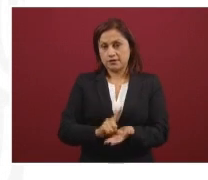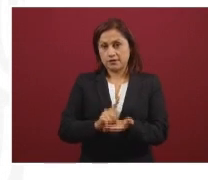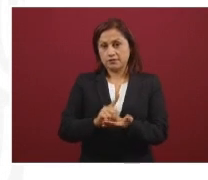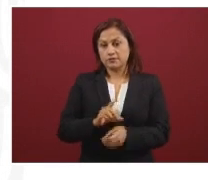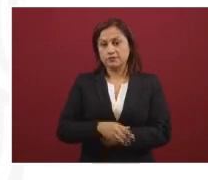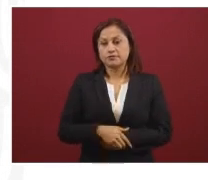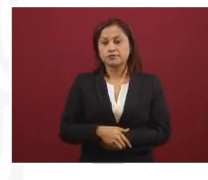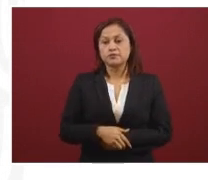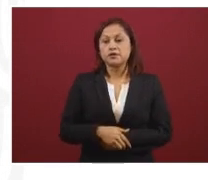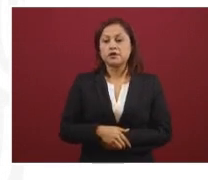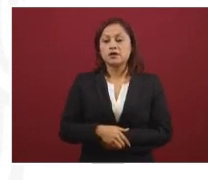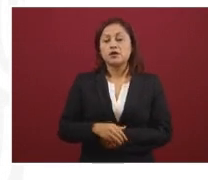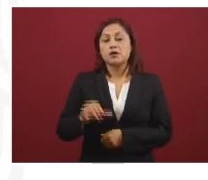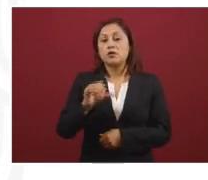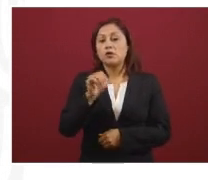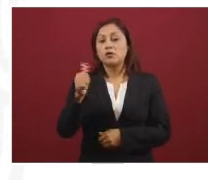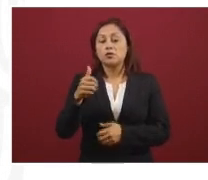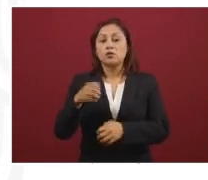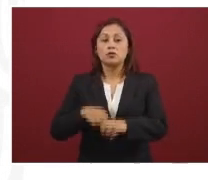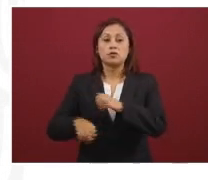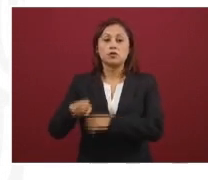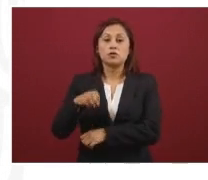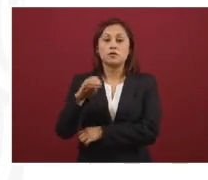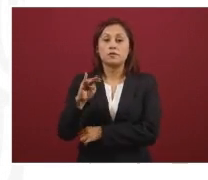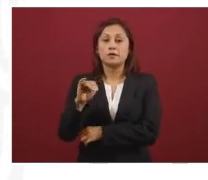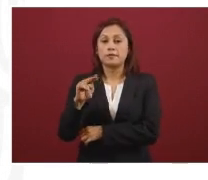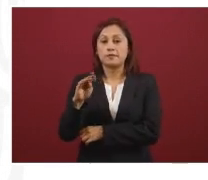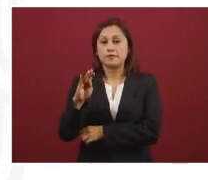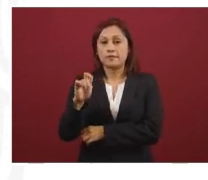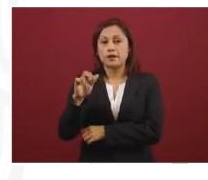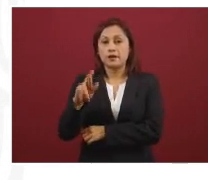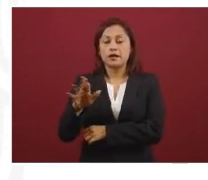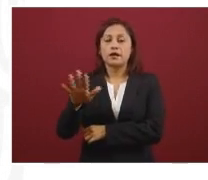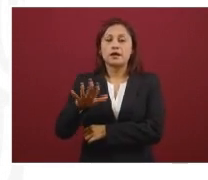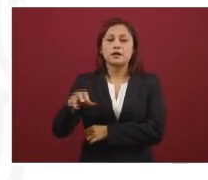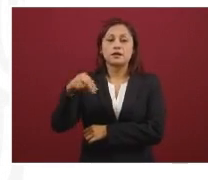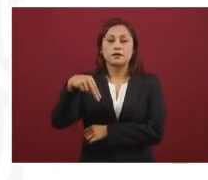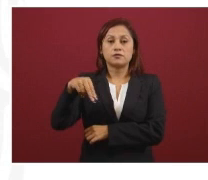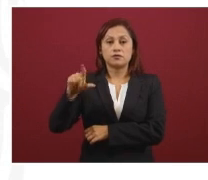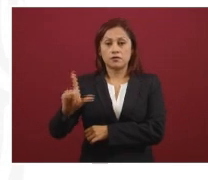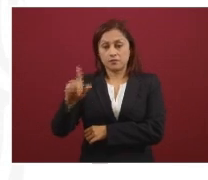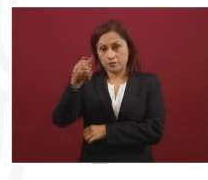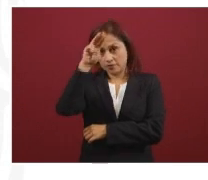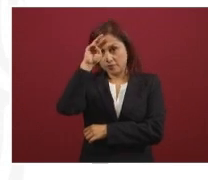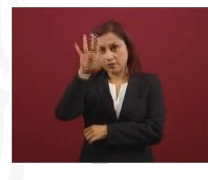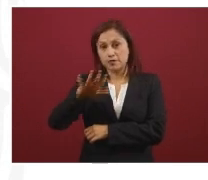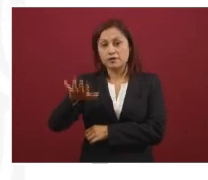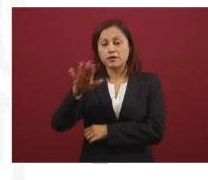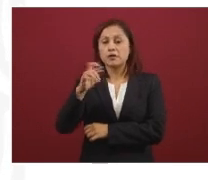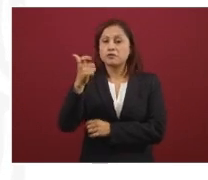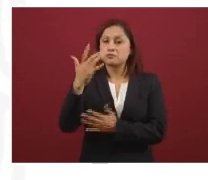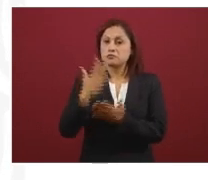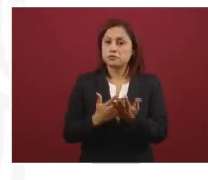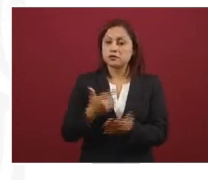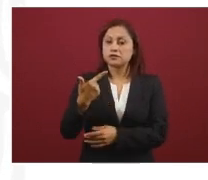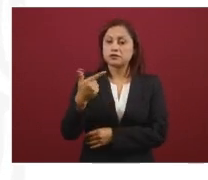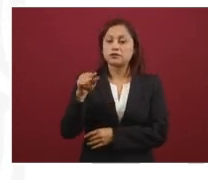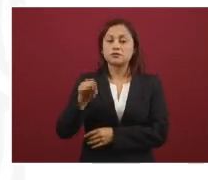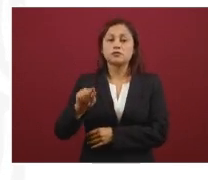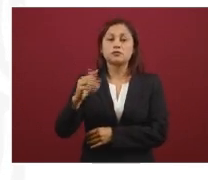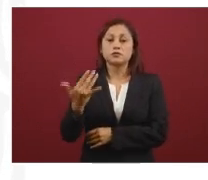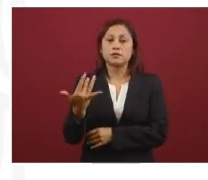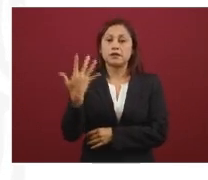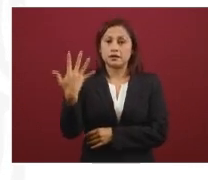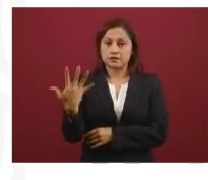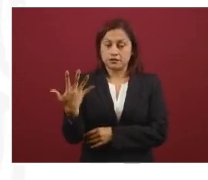en comercializadora de gas MEPAR en García, Nuevo León, el más económico, con 7 pesos 55 centavos